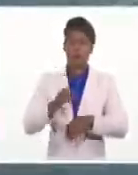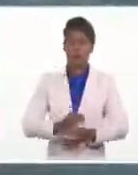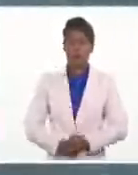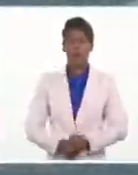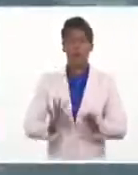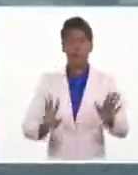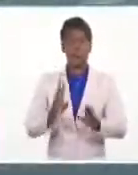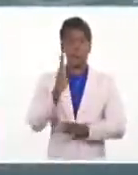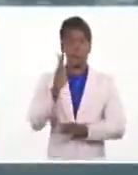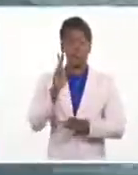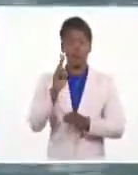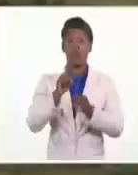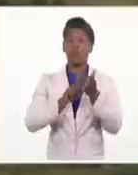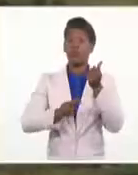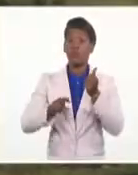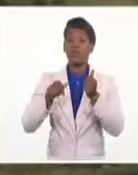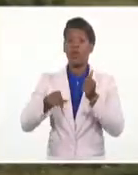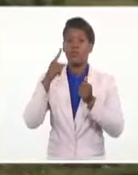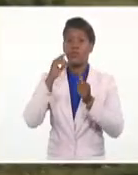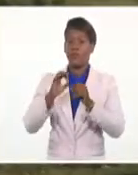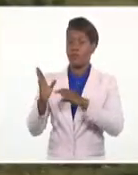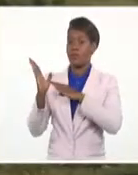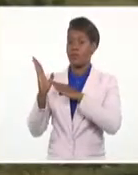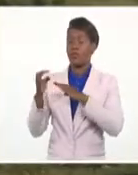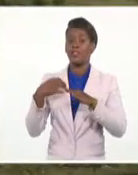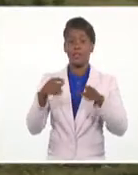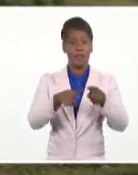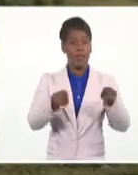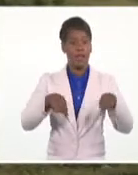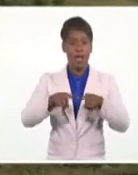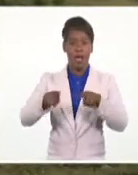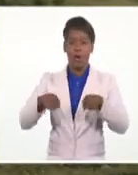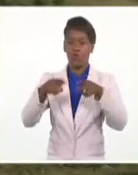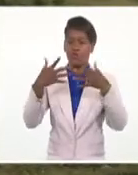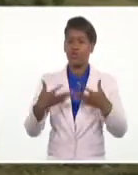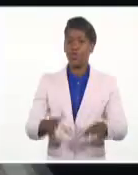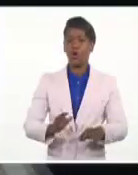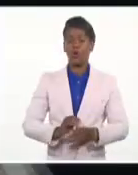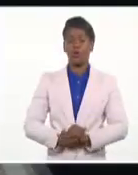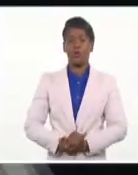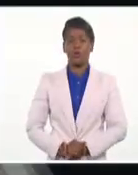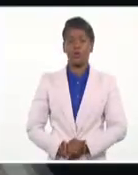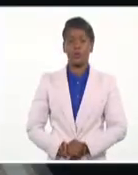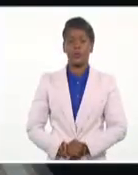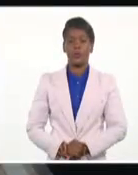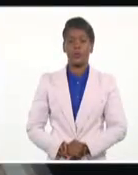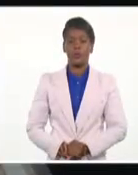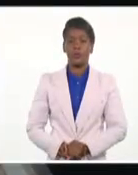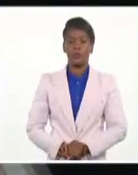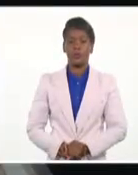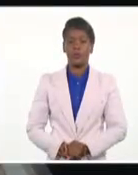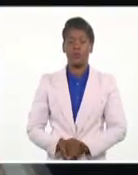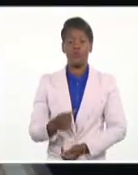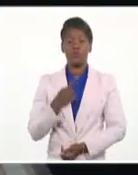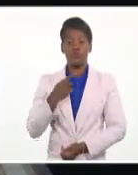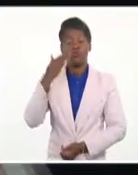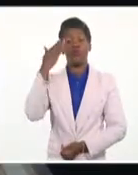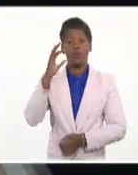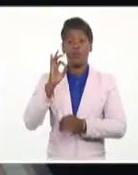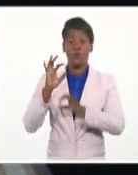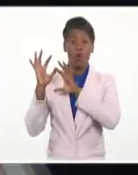sus niveles de agua embalsada. En este momento hemos logrado recuperar en nuestros embalses alrededor